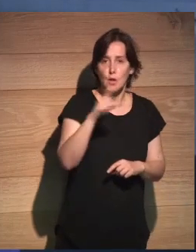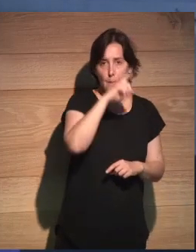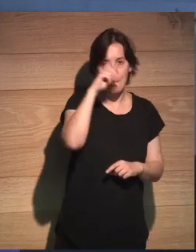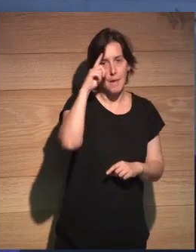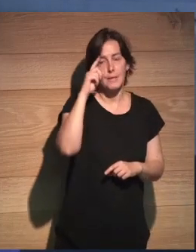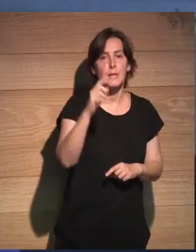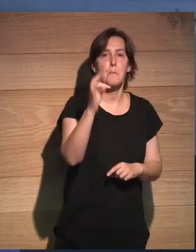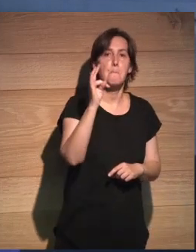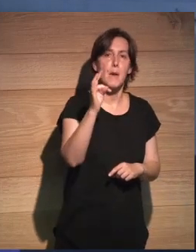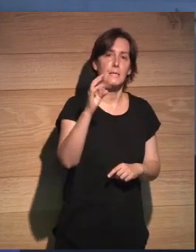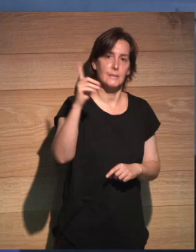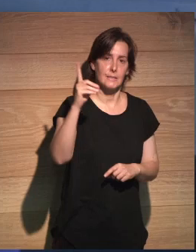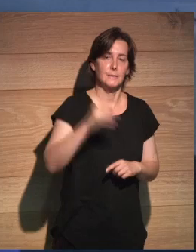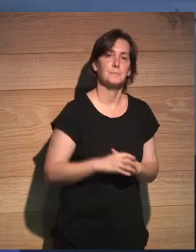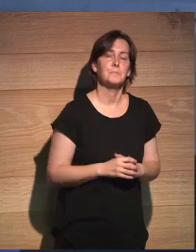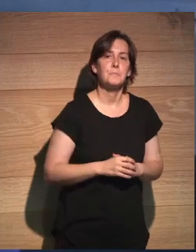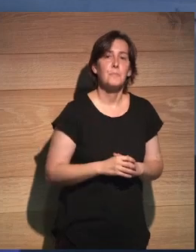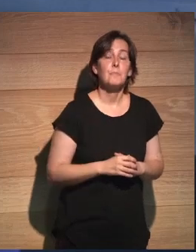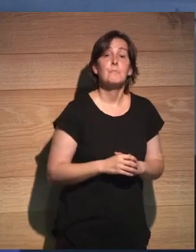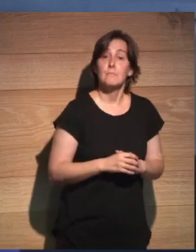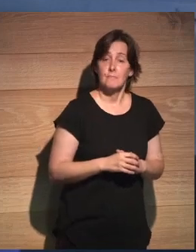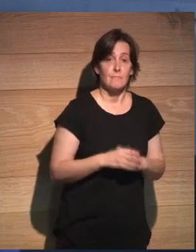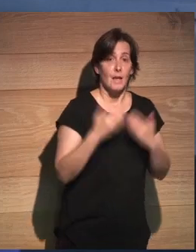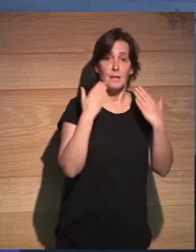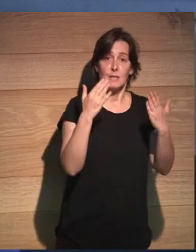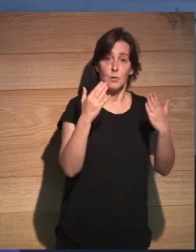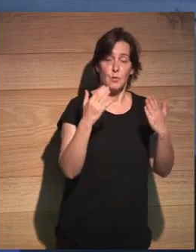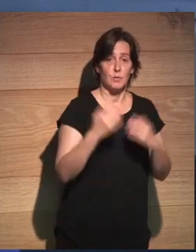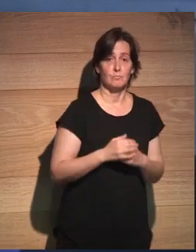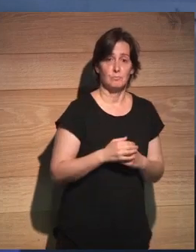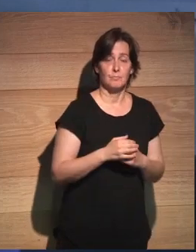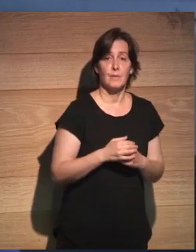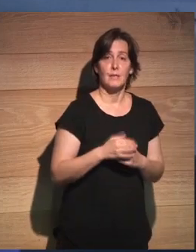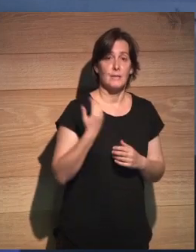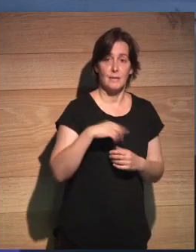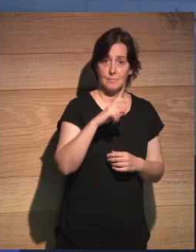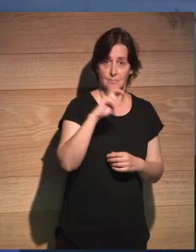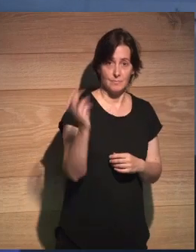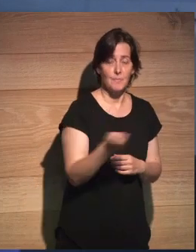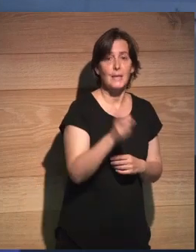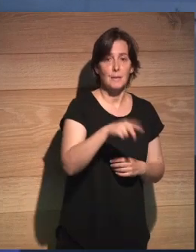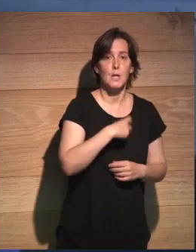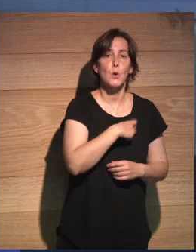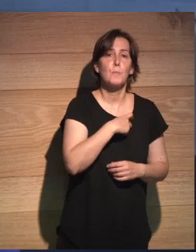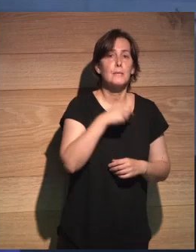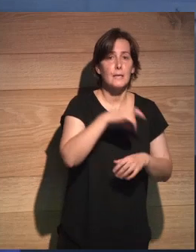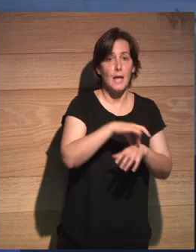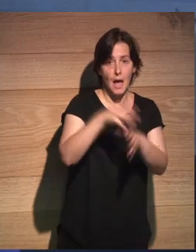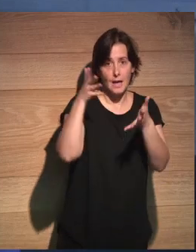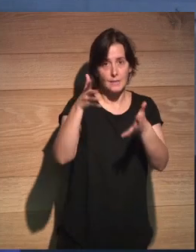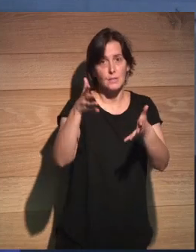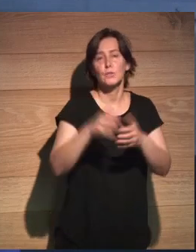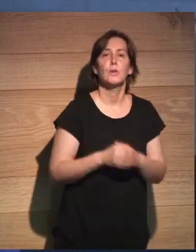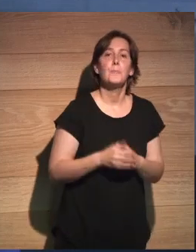Más D. En esta orden de saludos quería hacer un saludo especial a los miembros del comité asesor de The